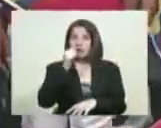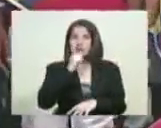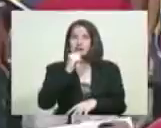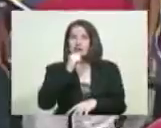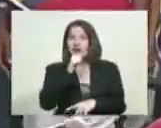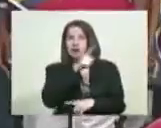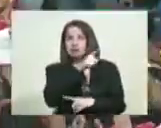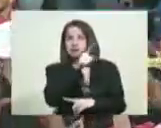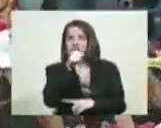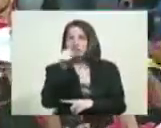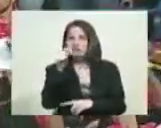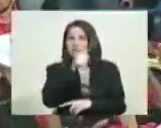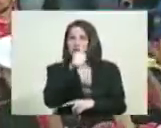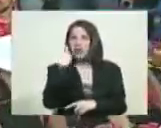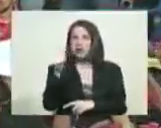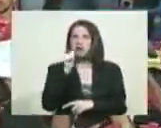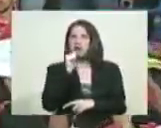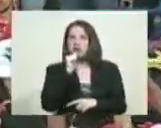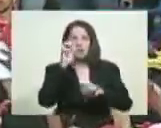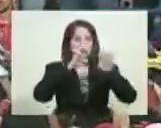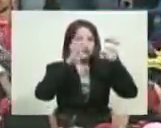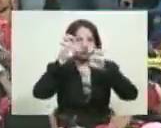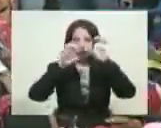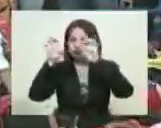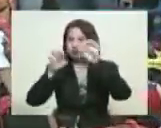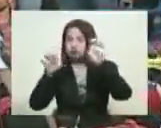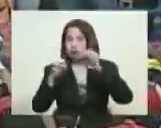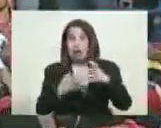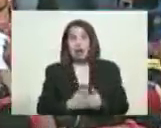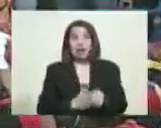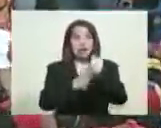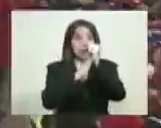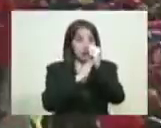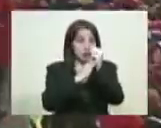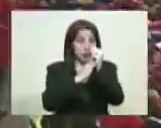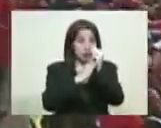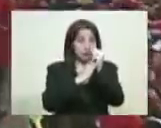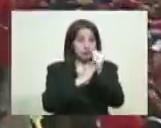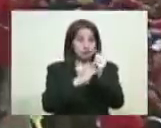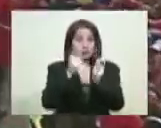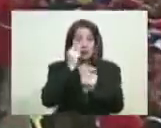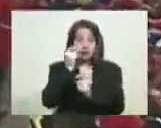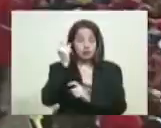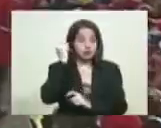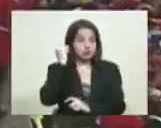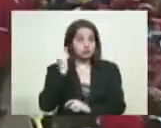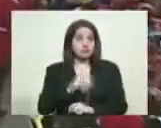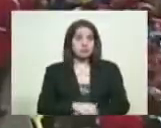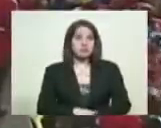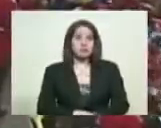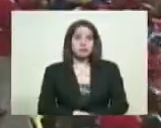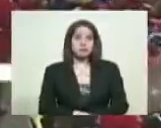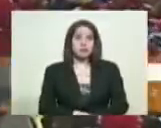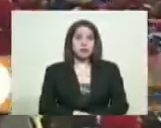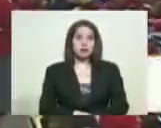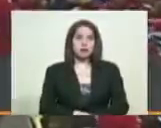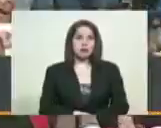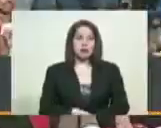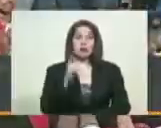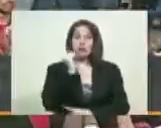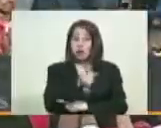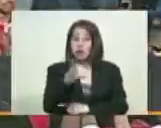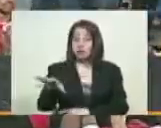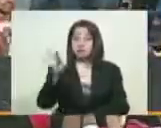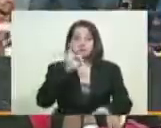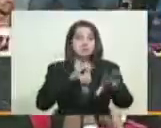míralo bien, muchachos. Estos son los líderes y las lideresas que debes elegir